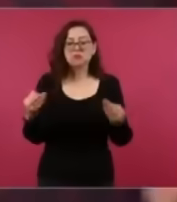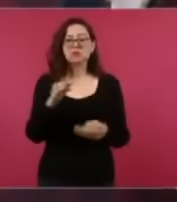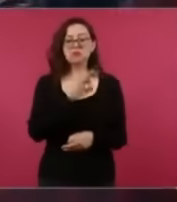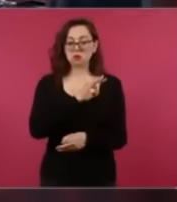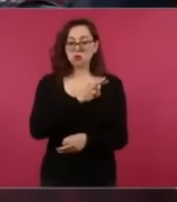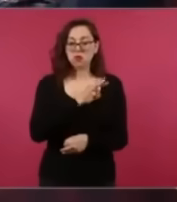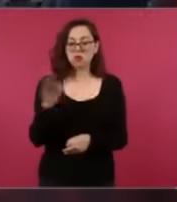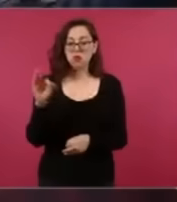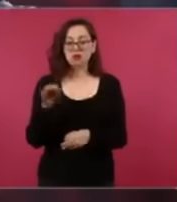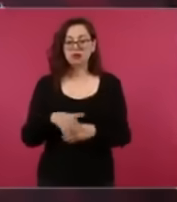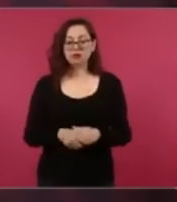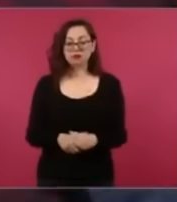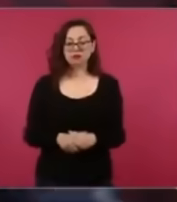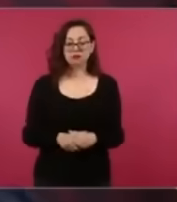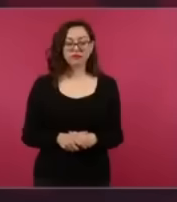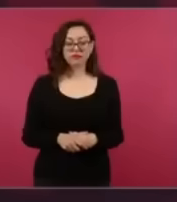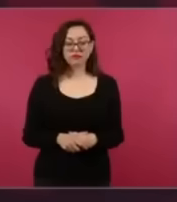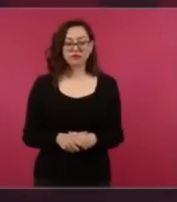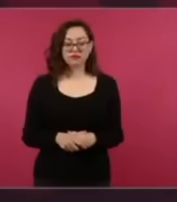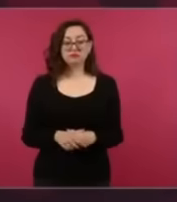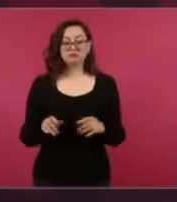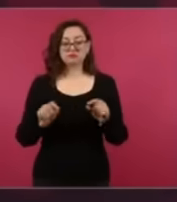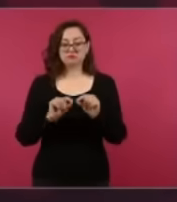se convierte en una potencia.